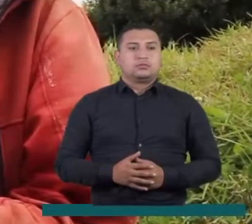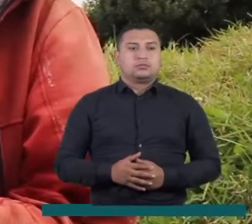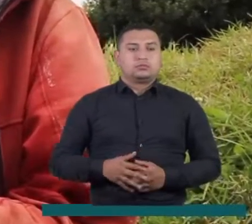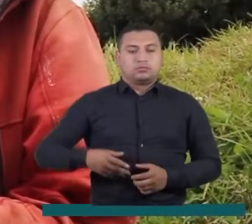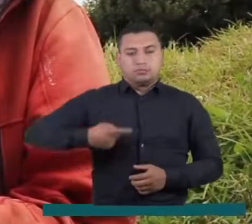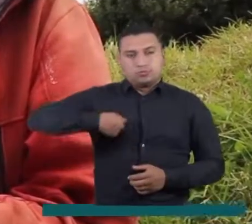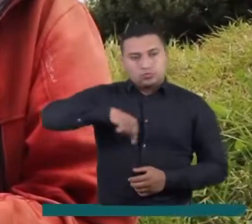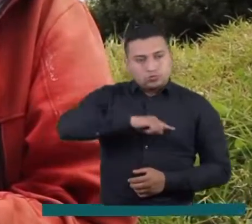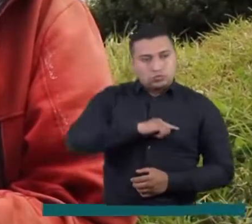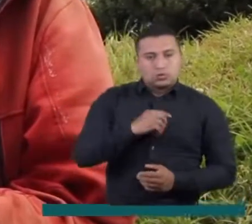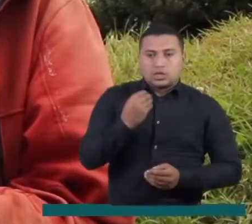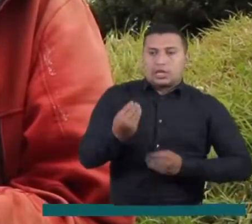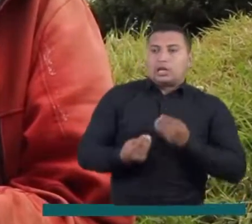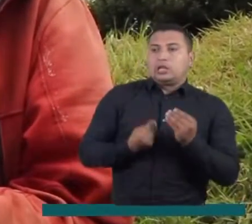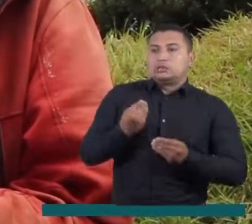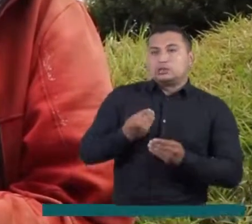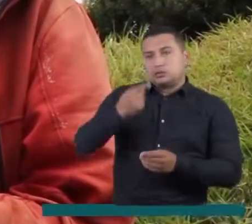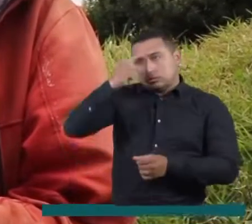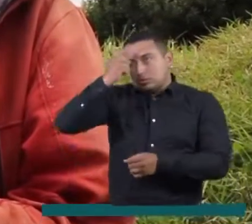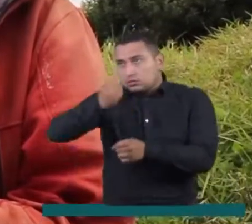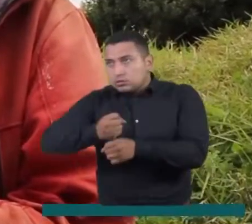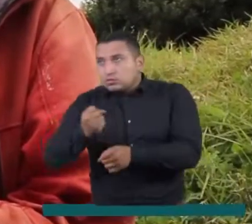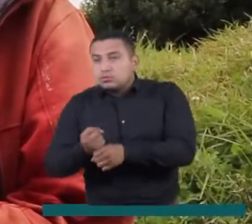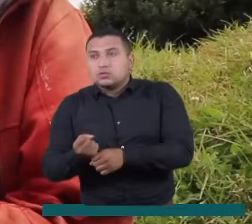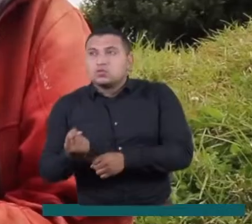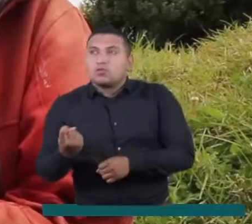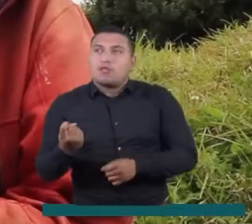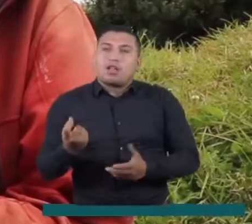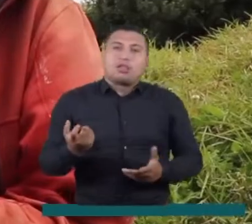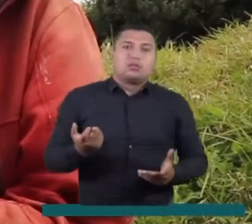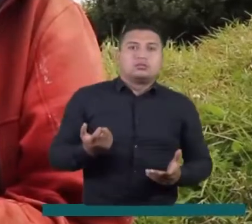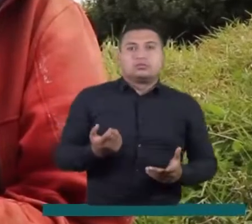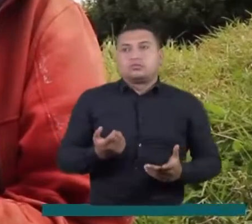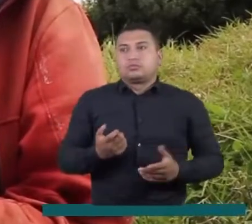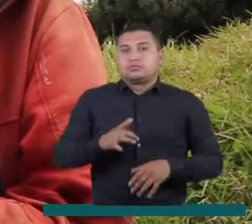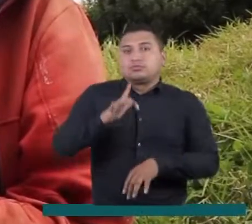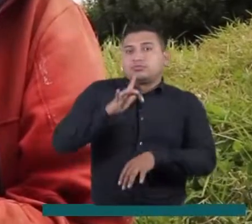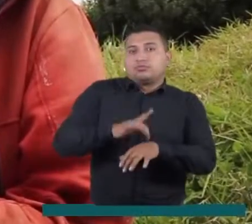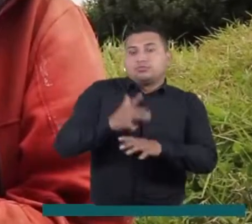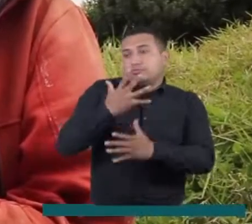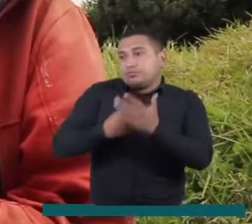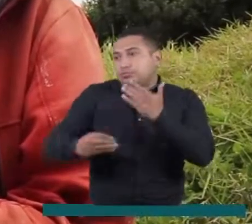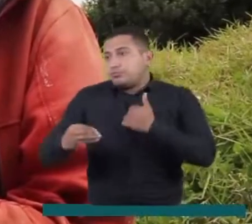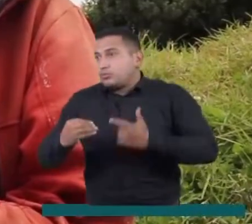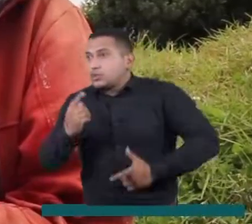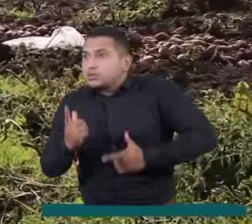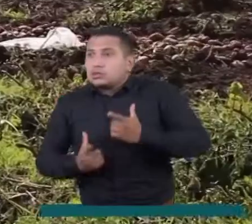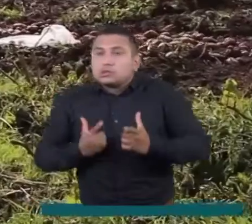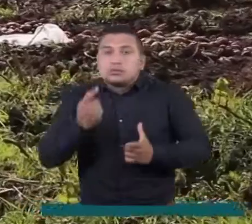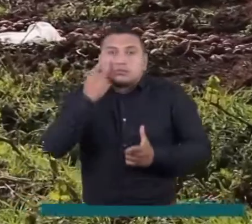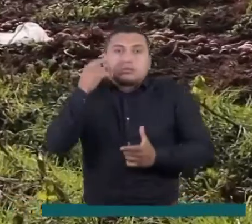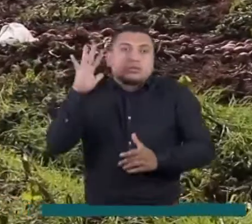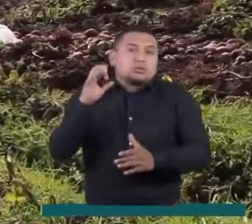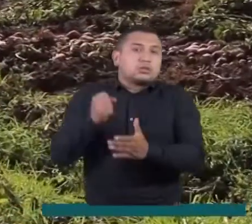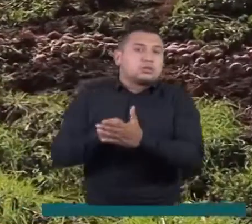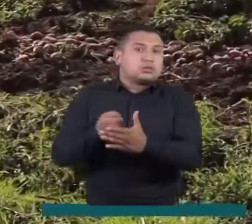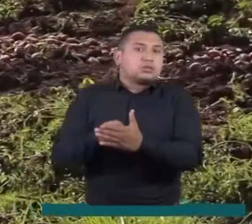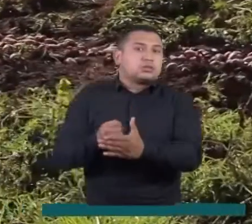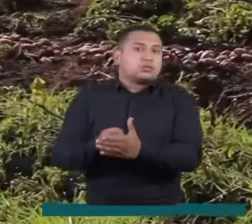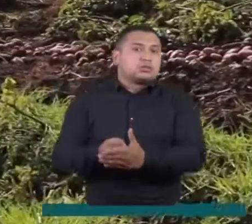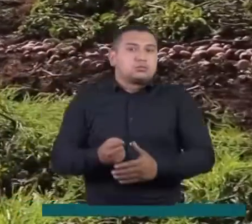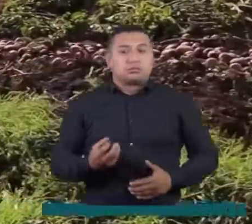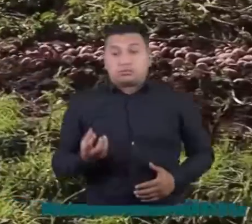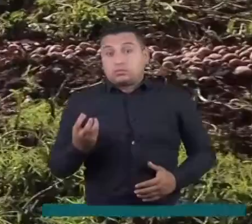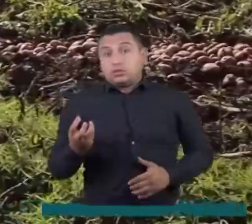no tiene uno nada que hacer o que un hace falta trabajo o así, pues toca salir a lo que salga. La